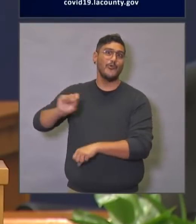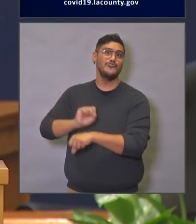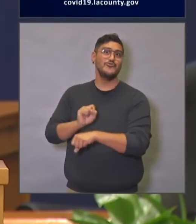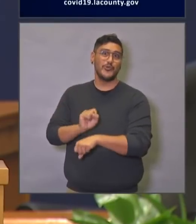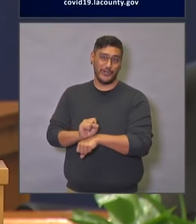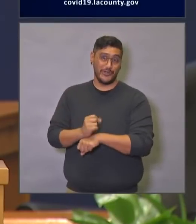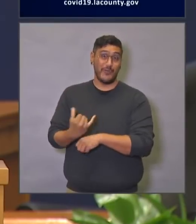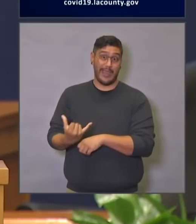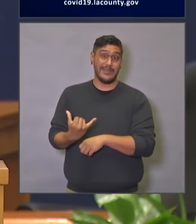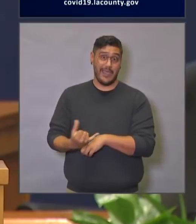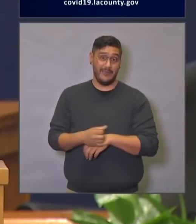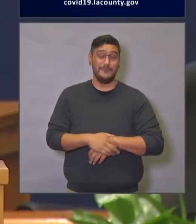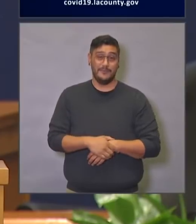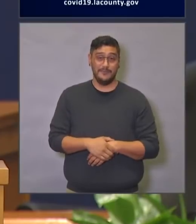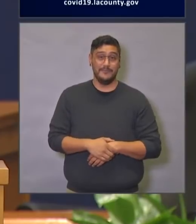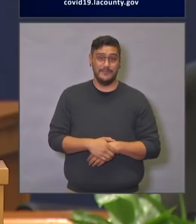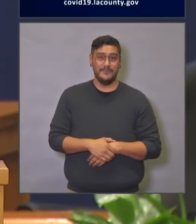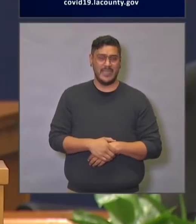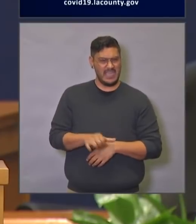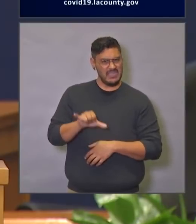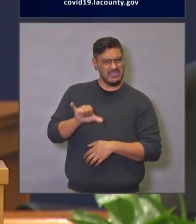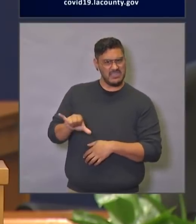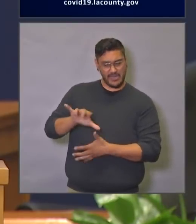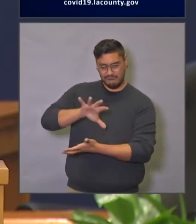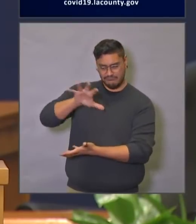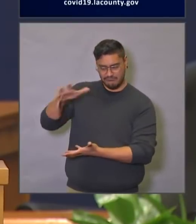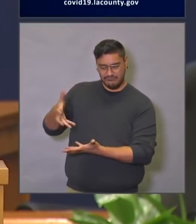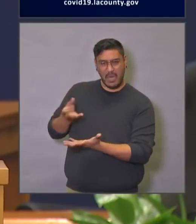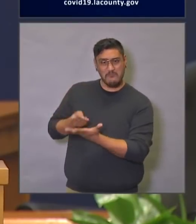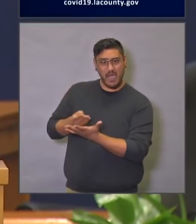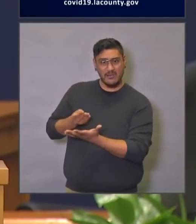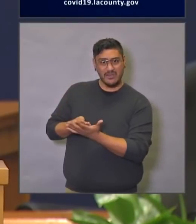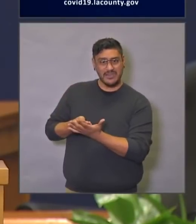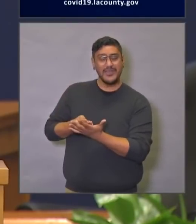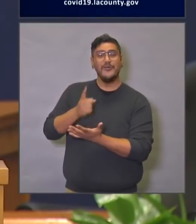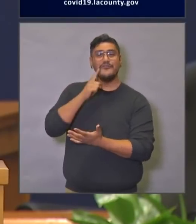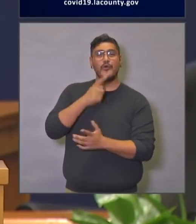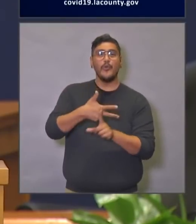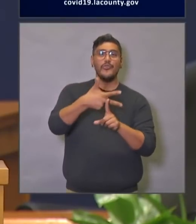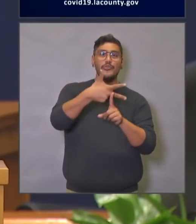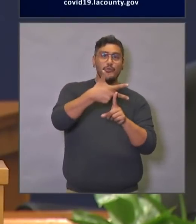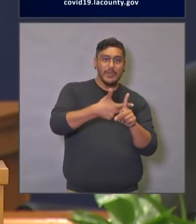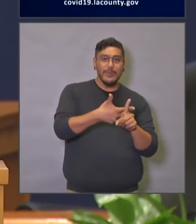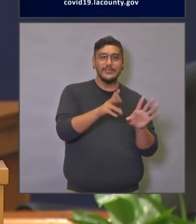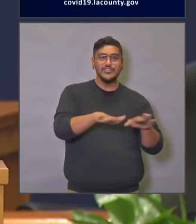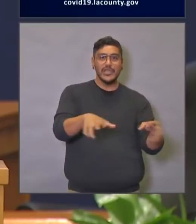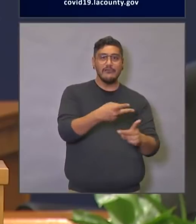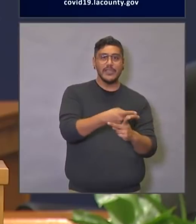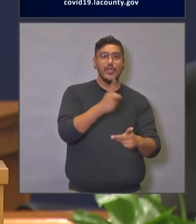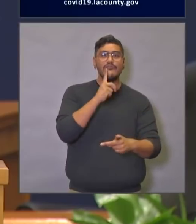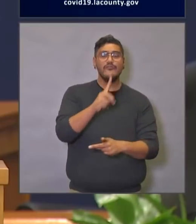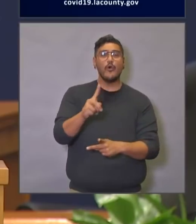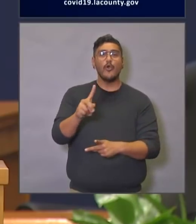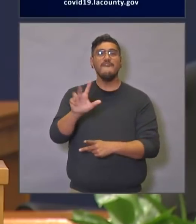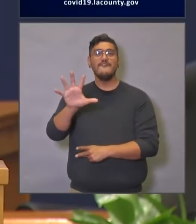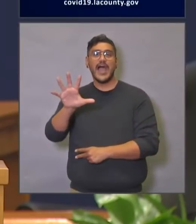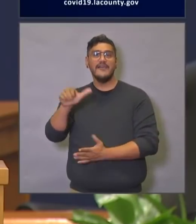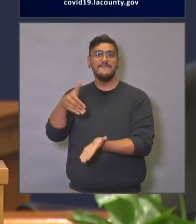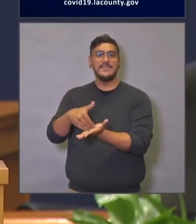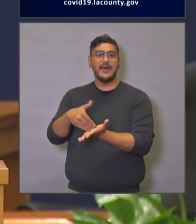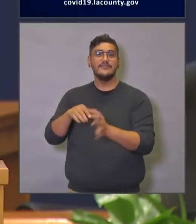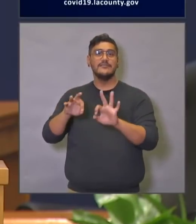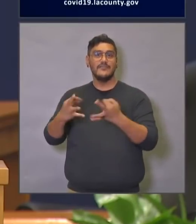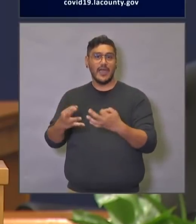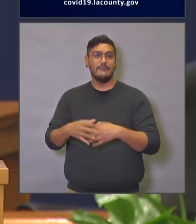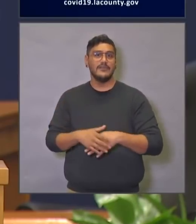condado de Los Ángeles. Esta cantidad de dinero equivale a 3 meses de cuidado infantil para 5,000 familias.